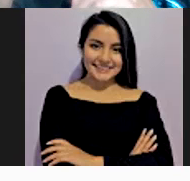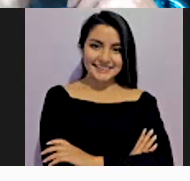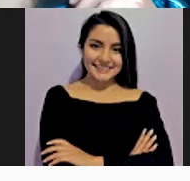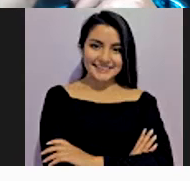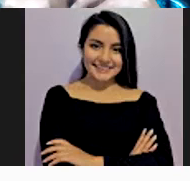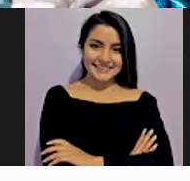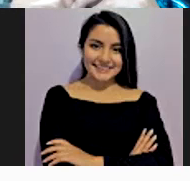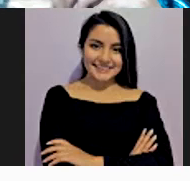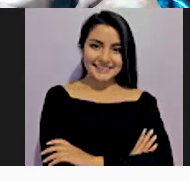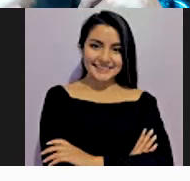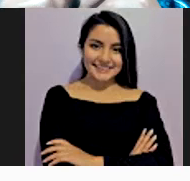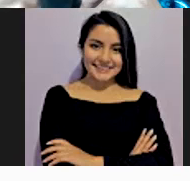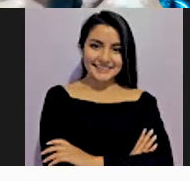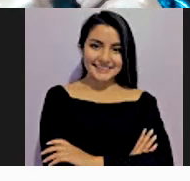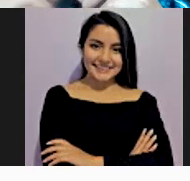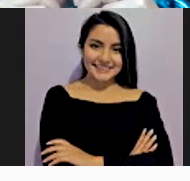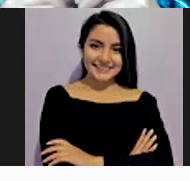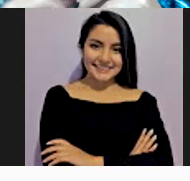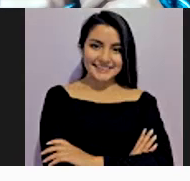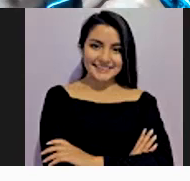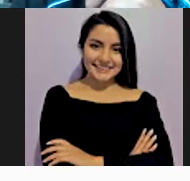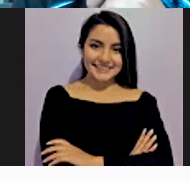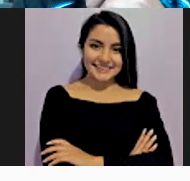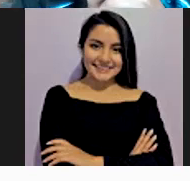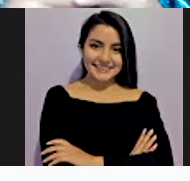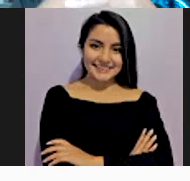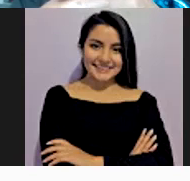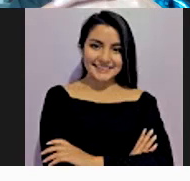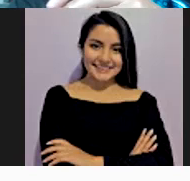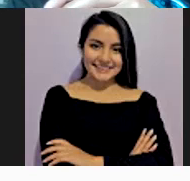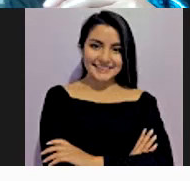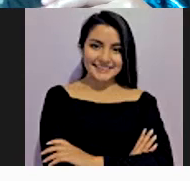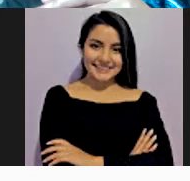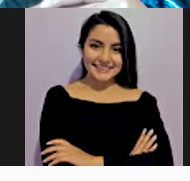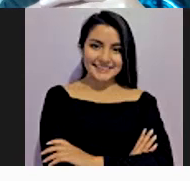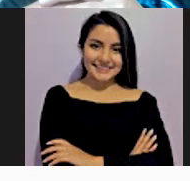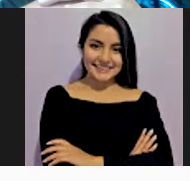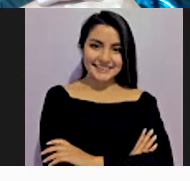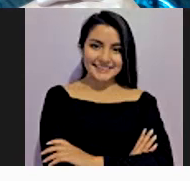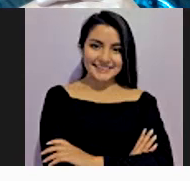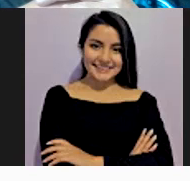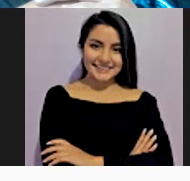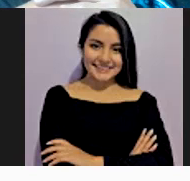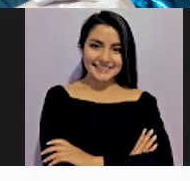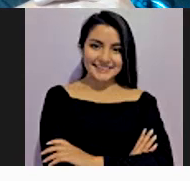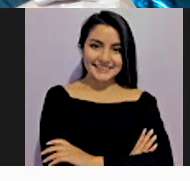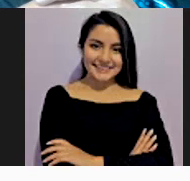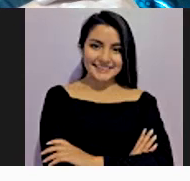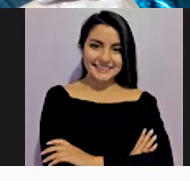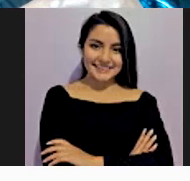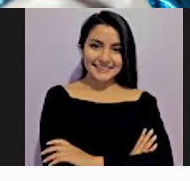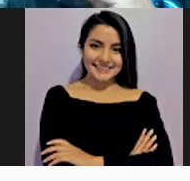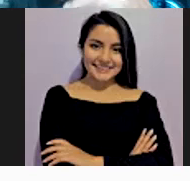mire. O sea, la potencia, usted sabe que está ligado a lo que es a la energía, ¿no es cierto? La cual permanecerá constante a lo largo del